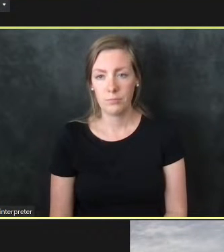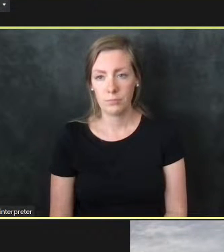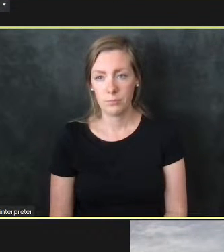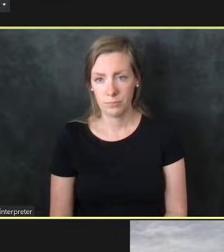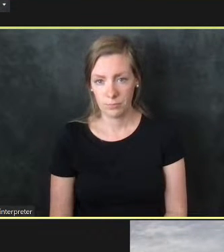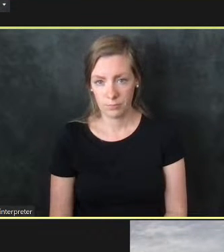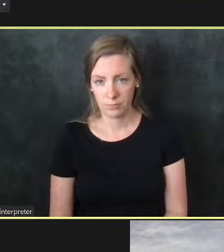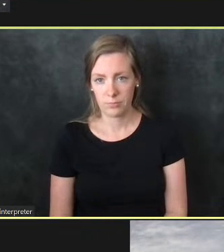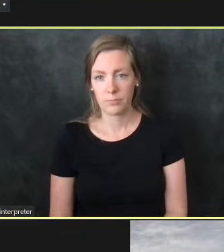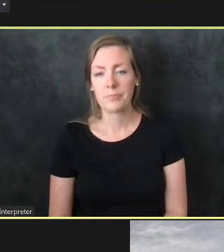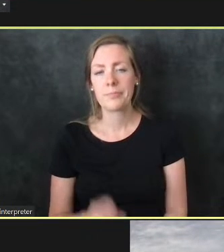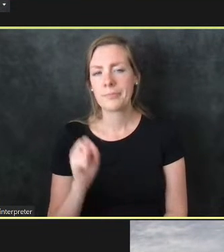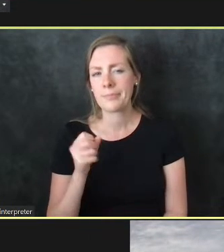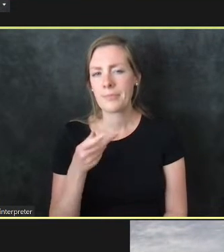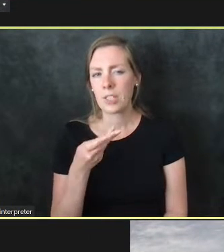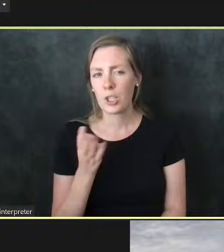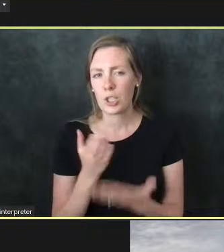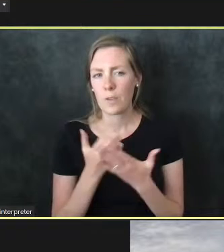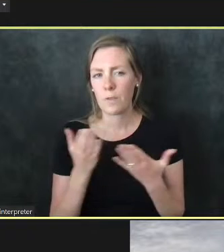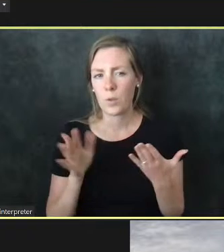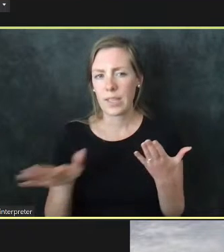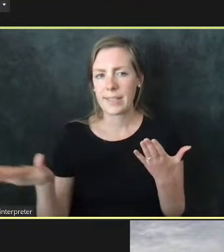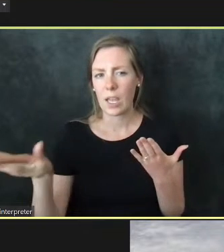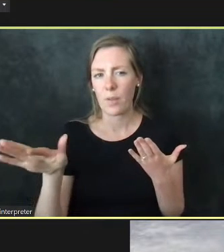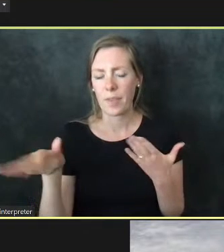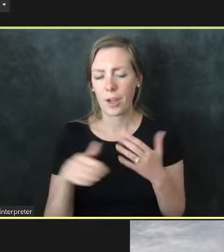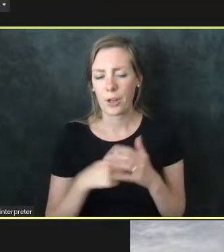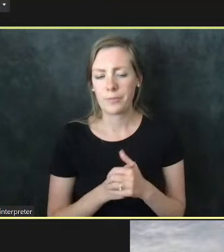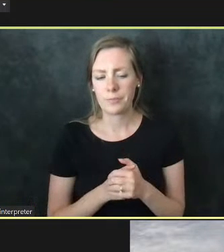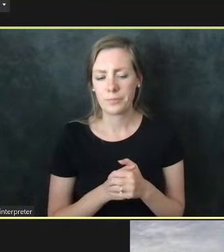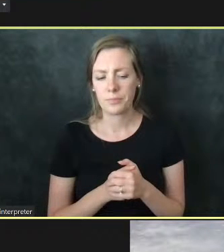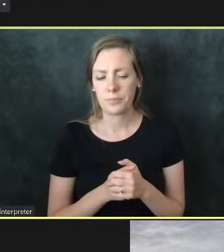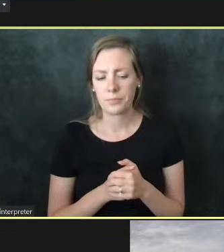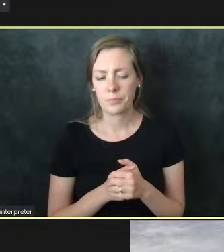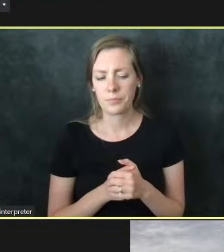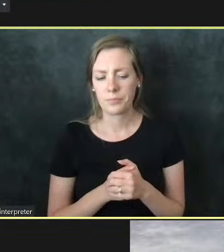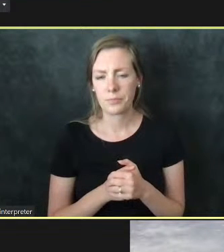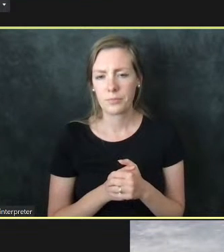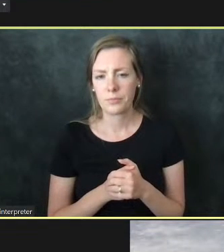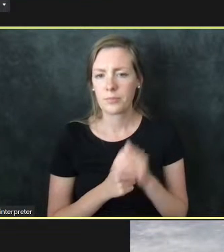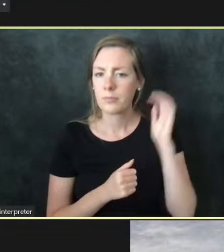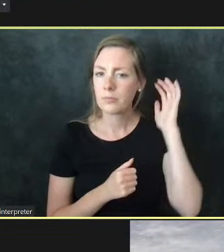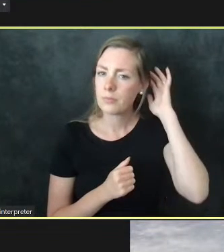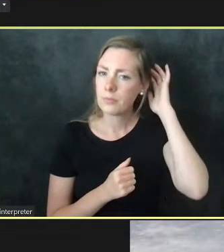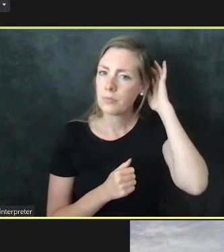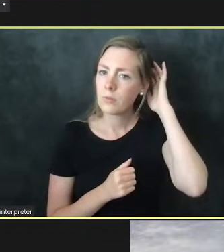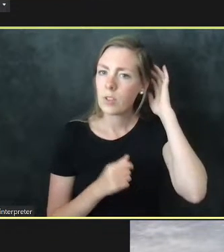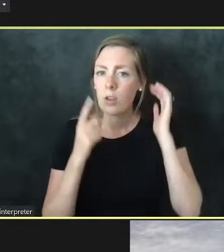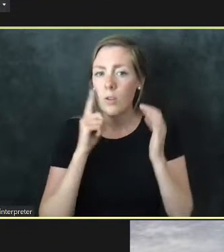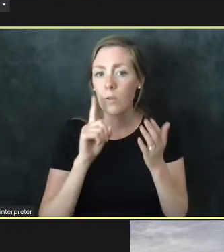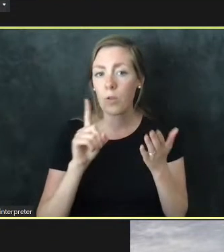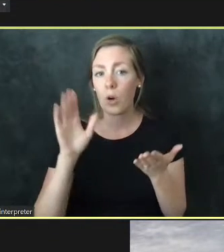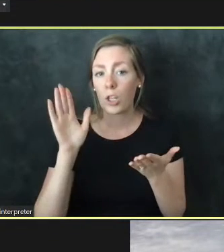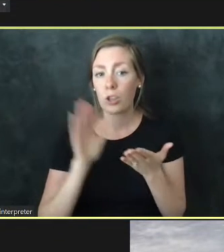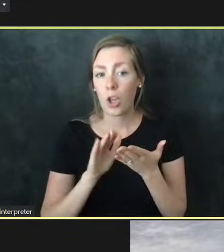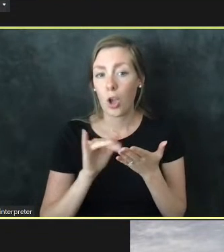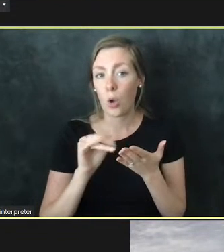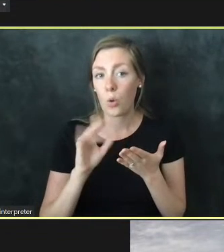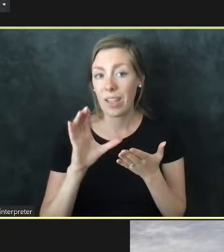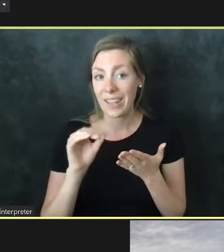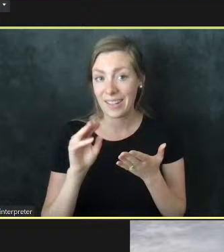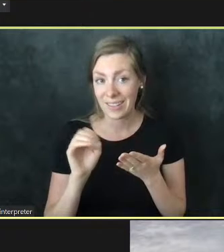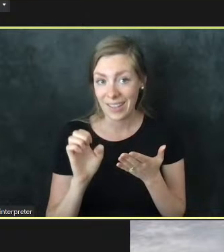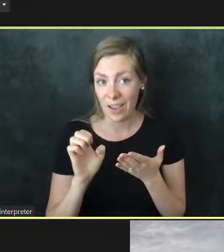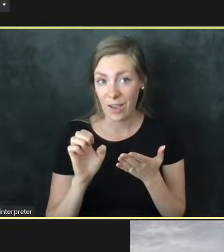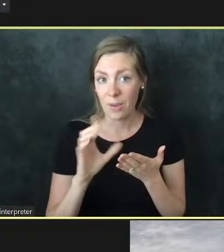couple things out there. Hay dos cosas allá afuera que se pueden usar. In low income households and En disadvantaged clases de